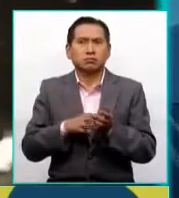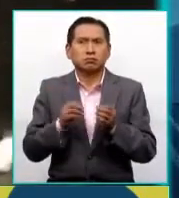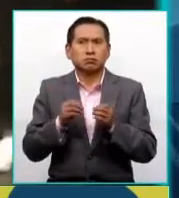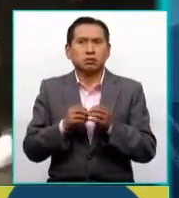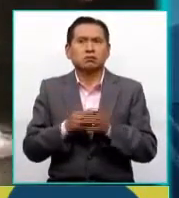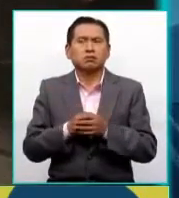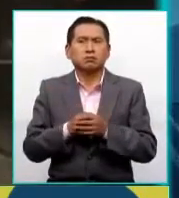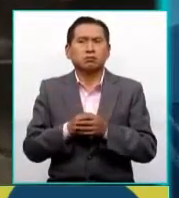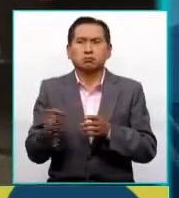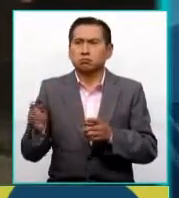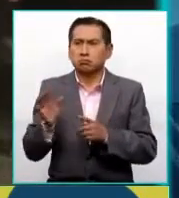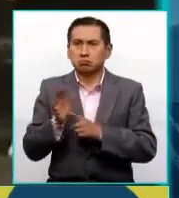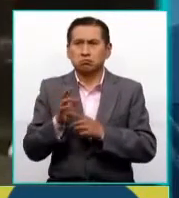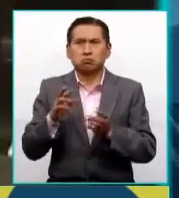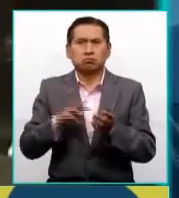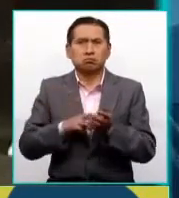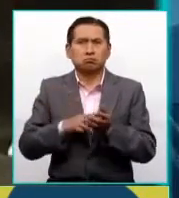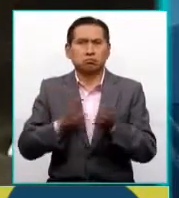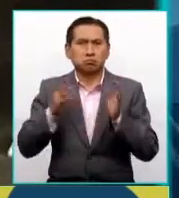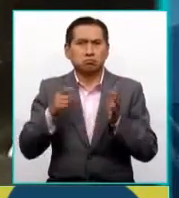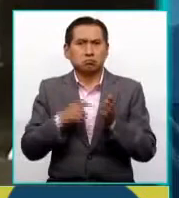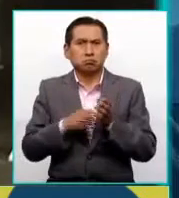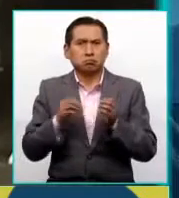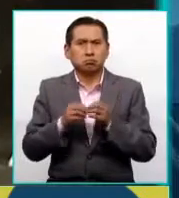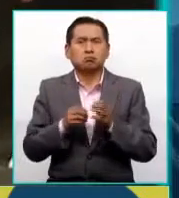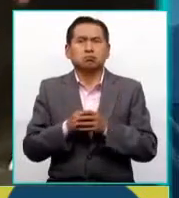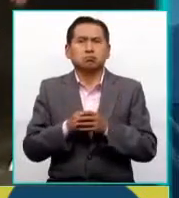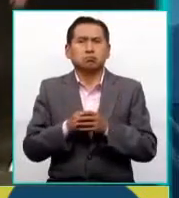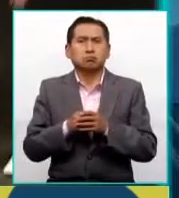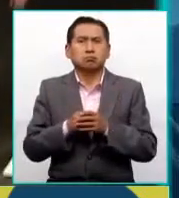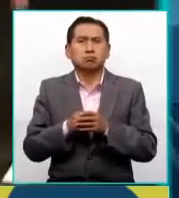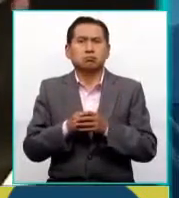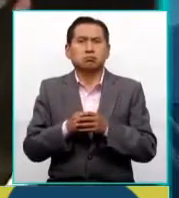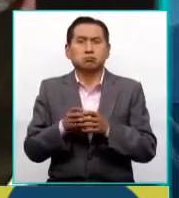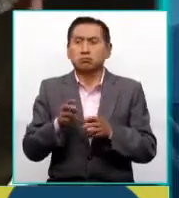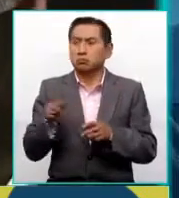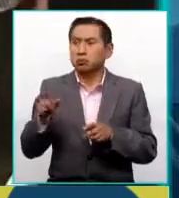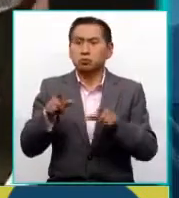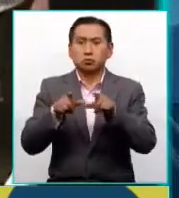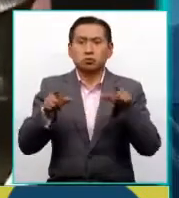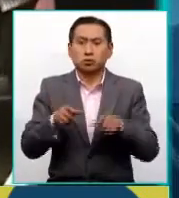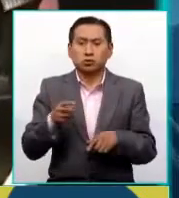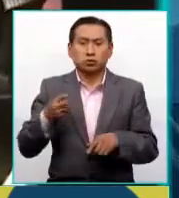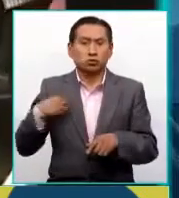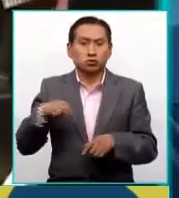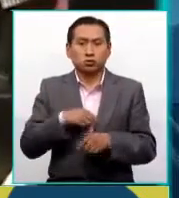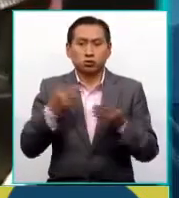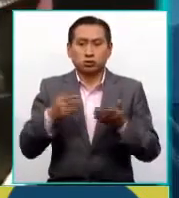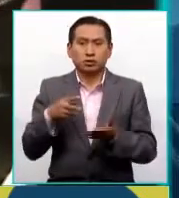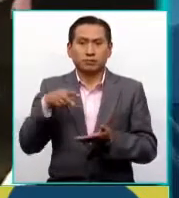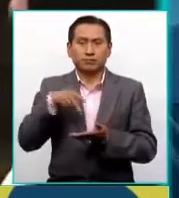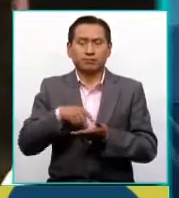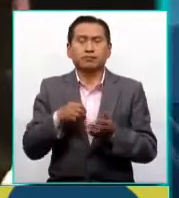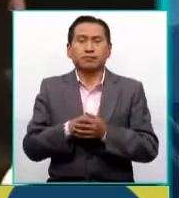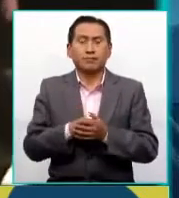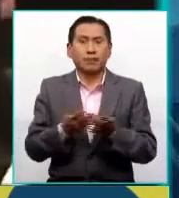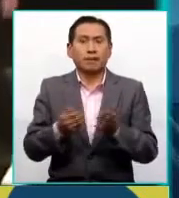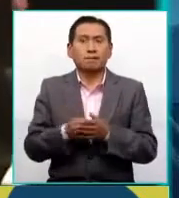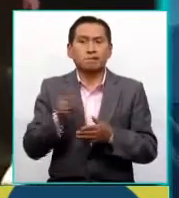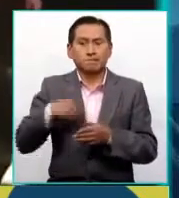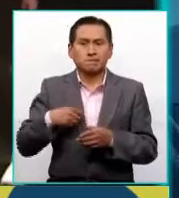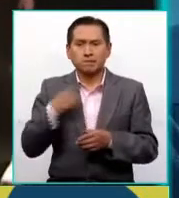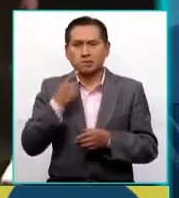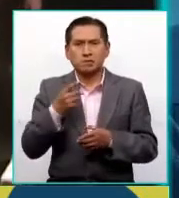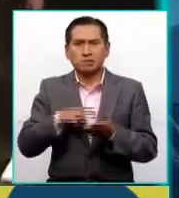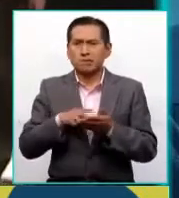que nos han llevado como planeta incluso al lugar en el que estamos, ¿no? Tenemos que decir